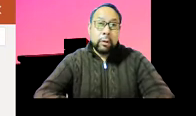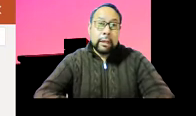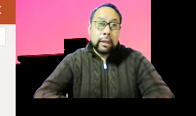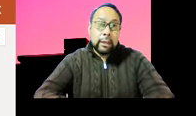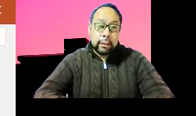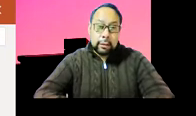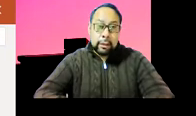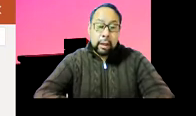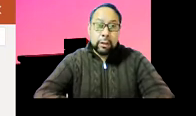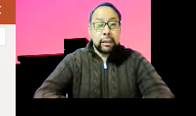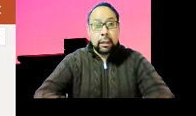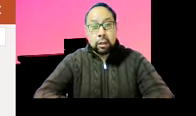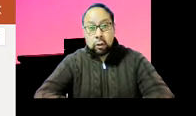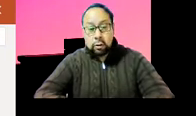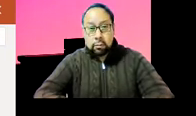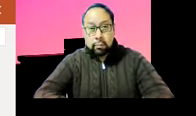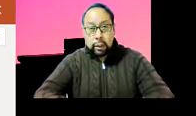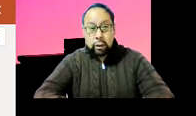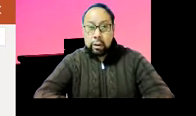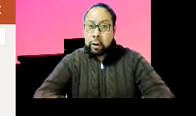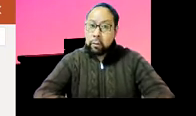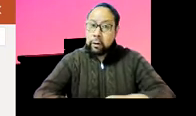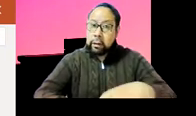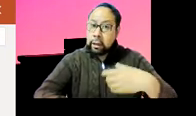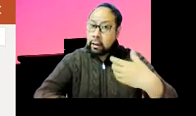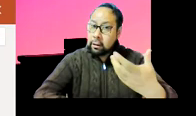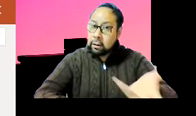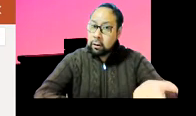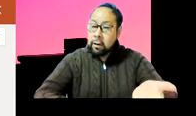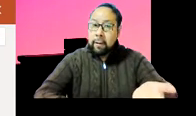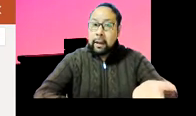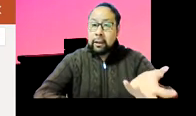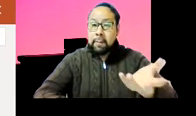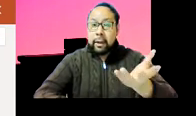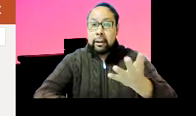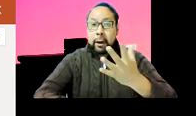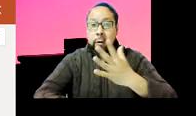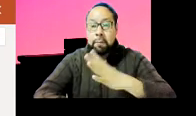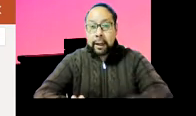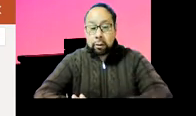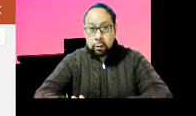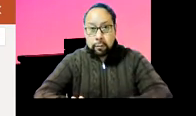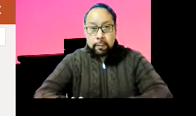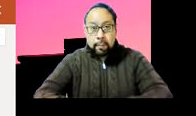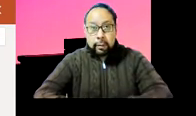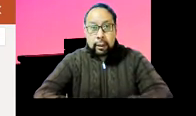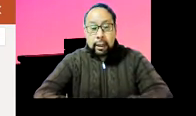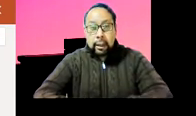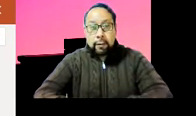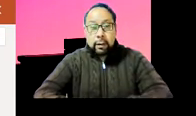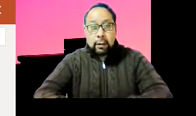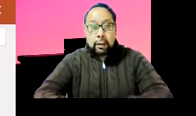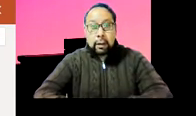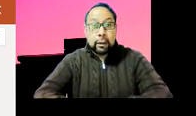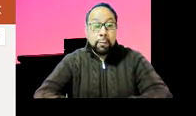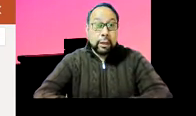que estamos en crisis, estamos en transición. Y se oye mejor bonito transición, es de bajo impacto